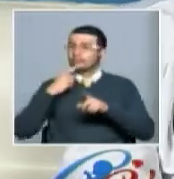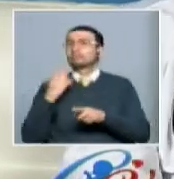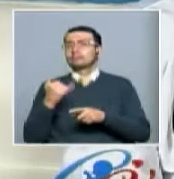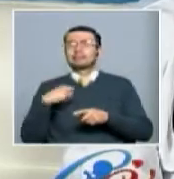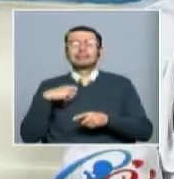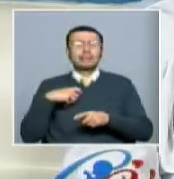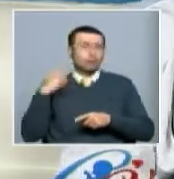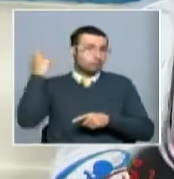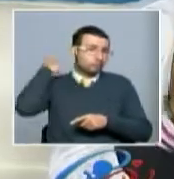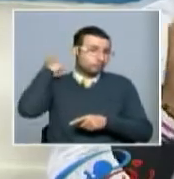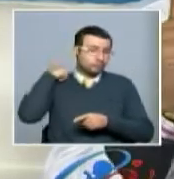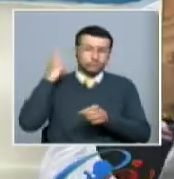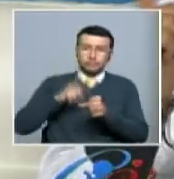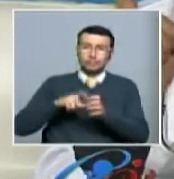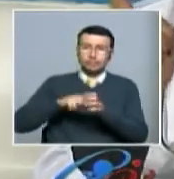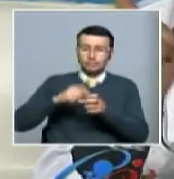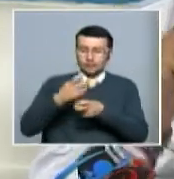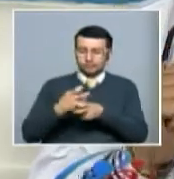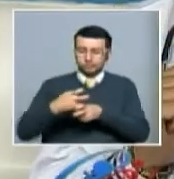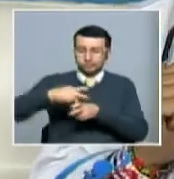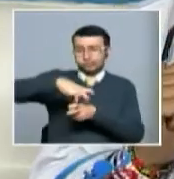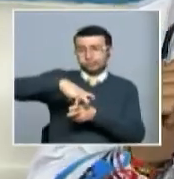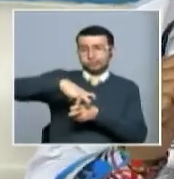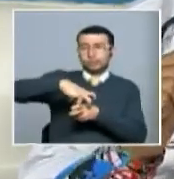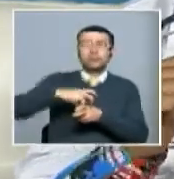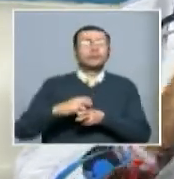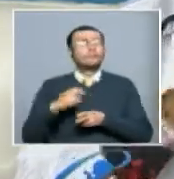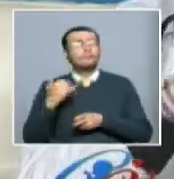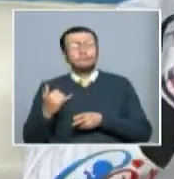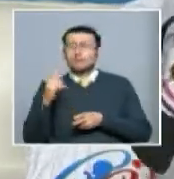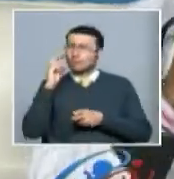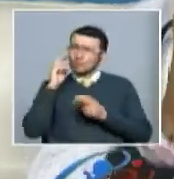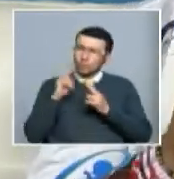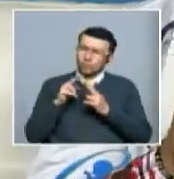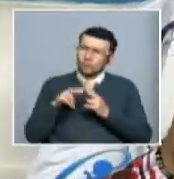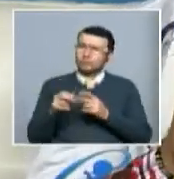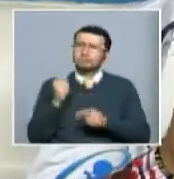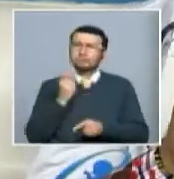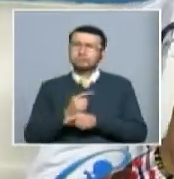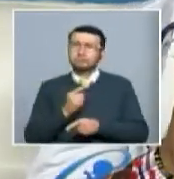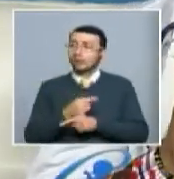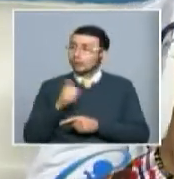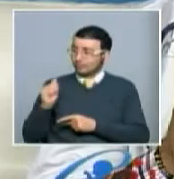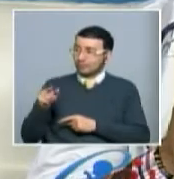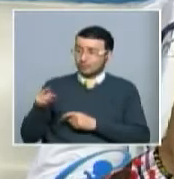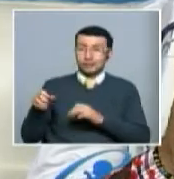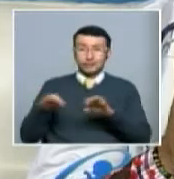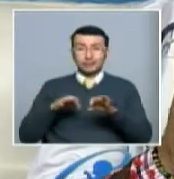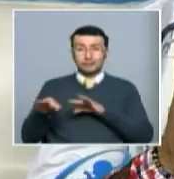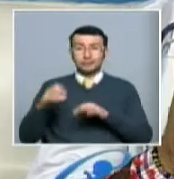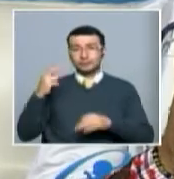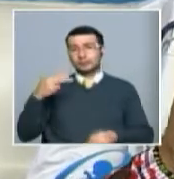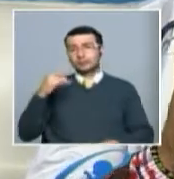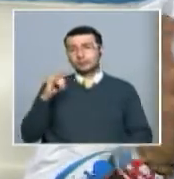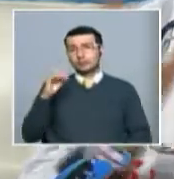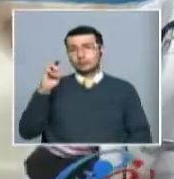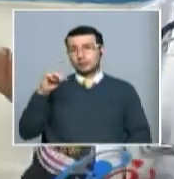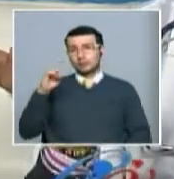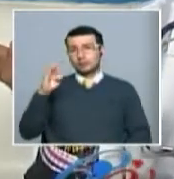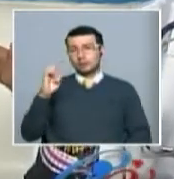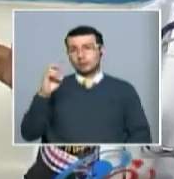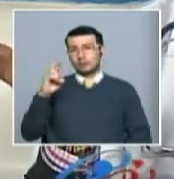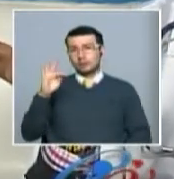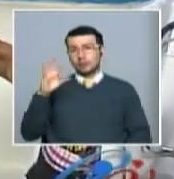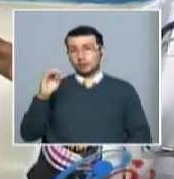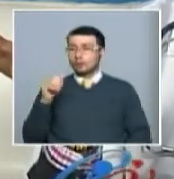columna. Y es bueno conocer esa parte de la anatomía, porque esa neurología de la cual nos está hablando el doctor Humberto Serna, y en